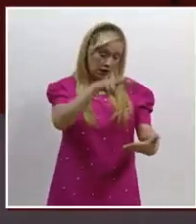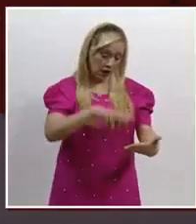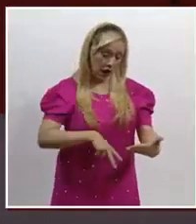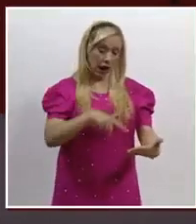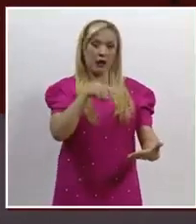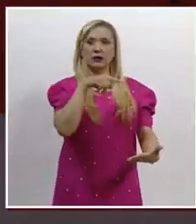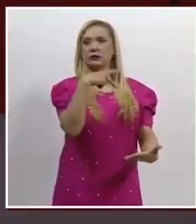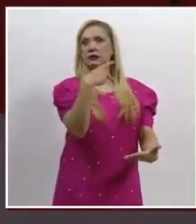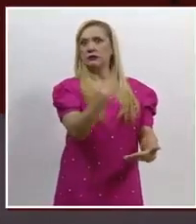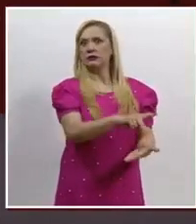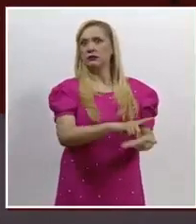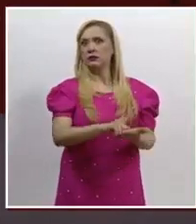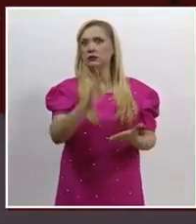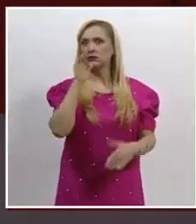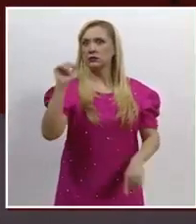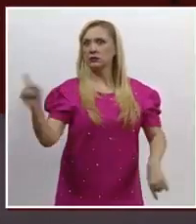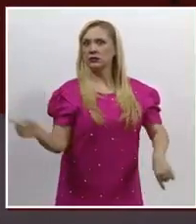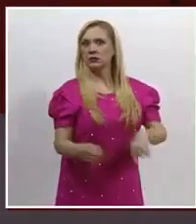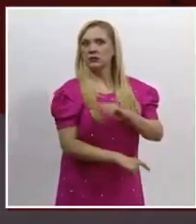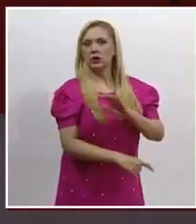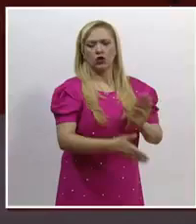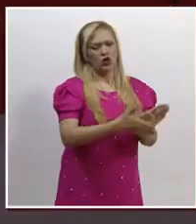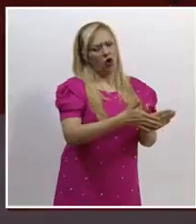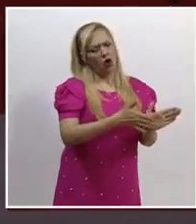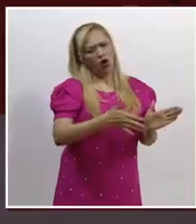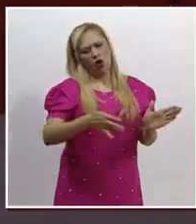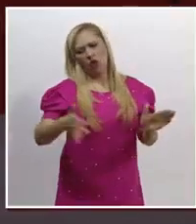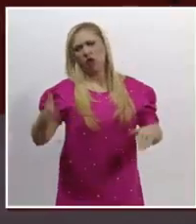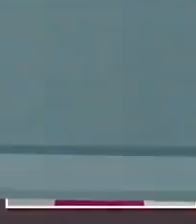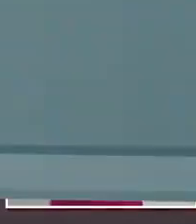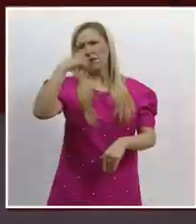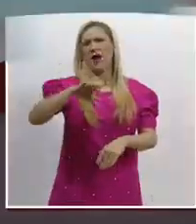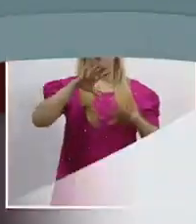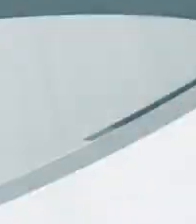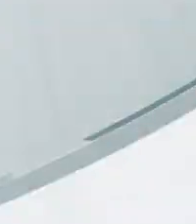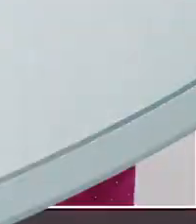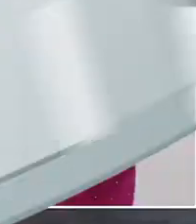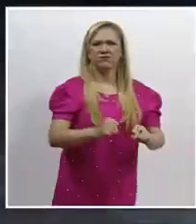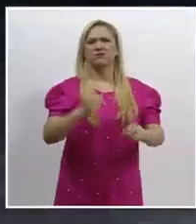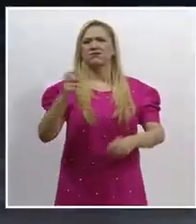y ese interés durante toda la secuela procesal.